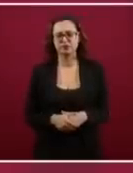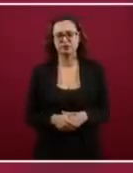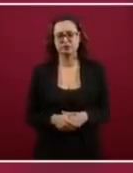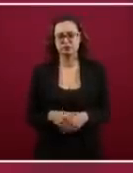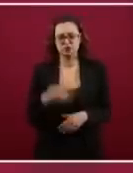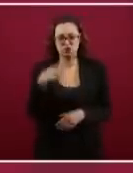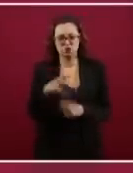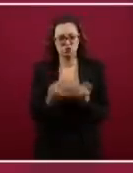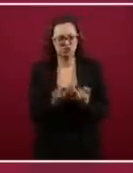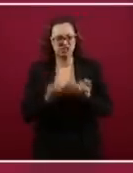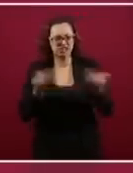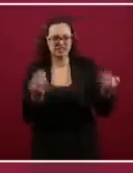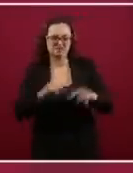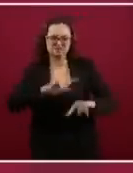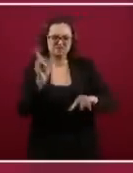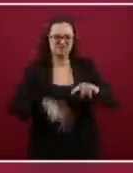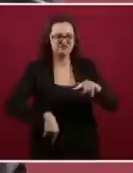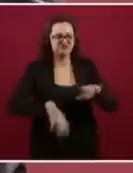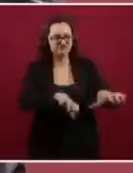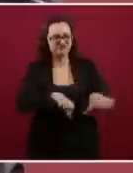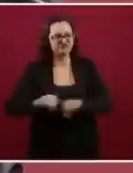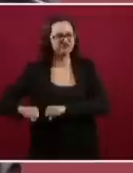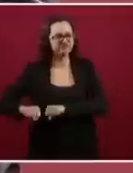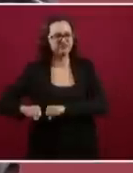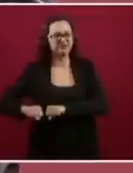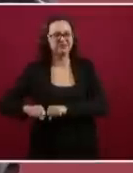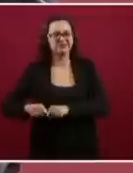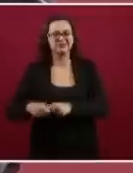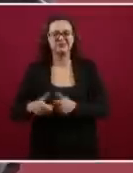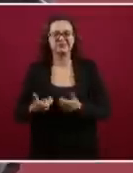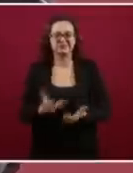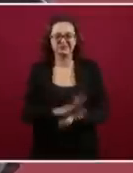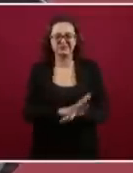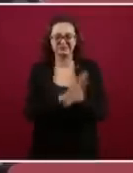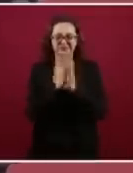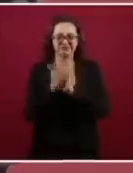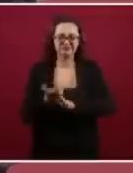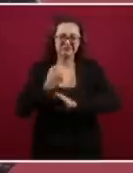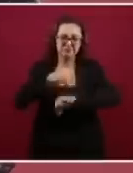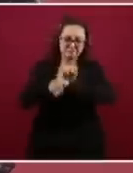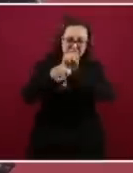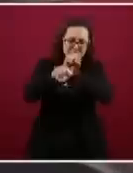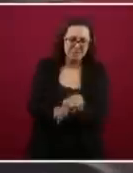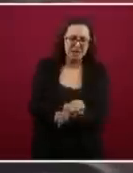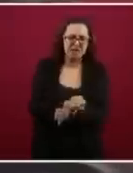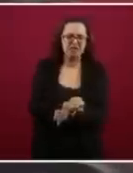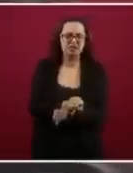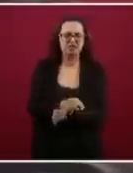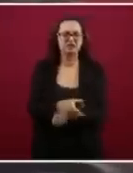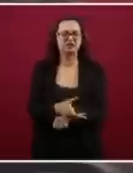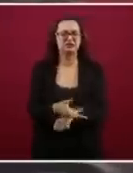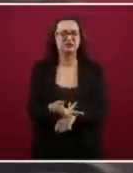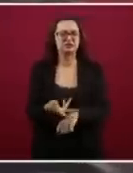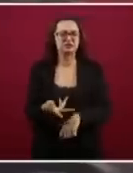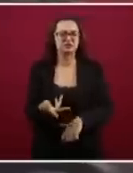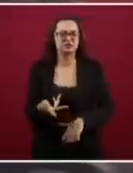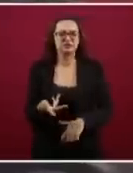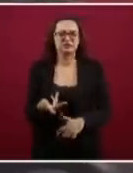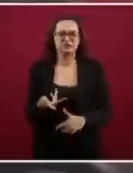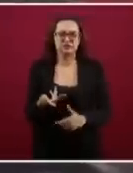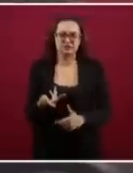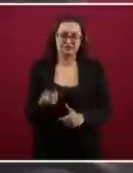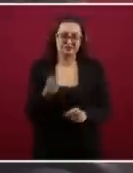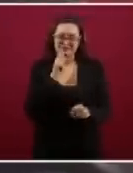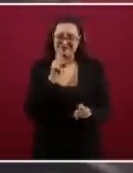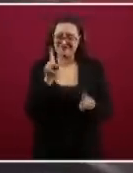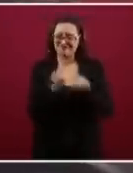despojo de sus tierras y convertirlos en esclavos, y la